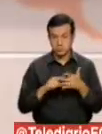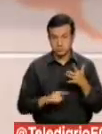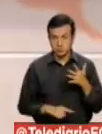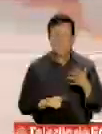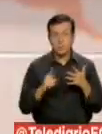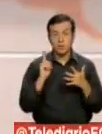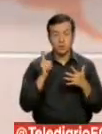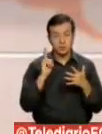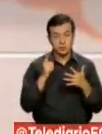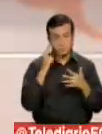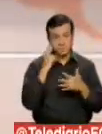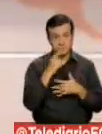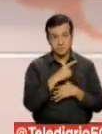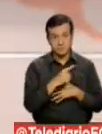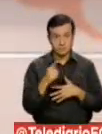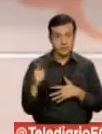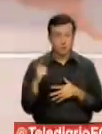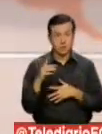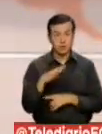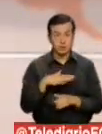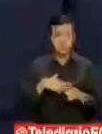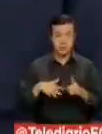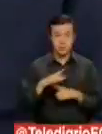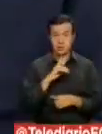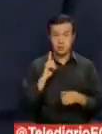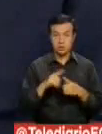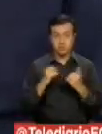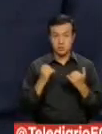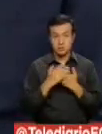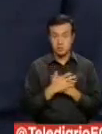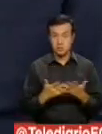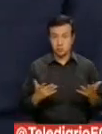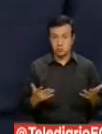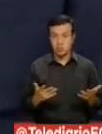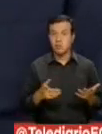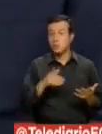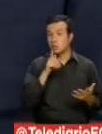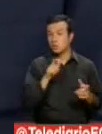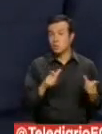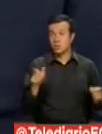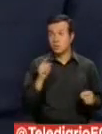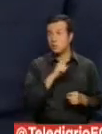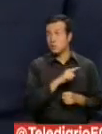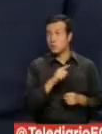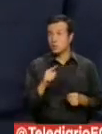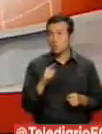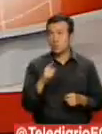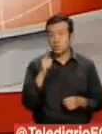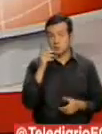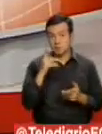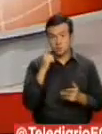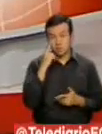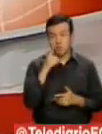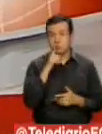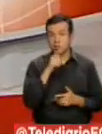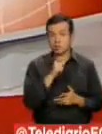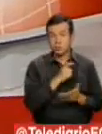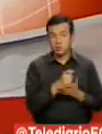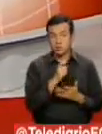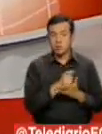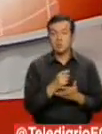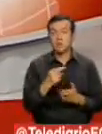Y eso es una situación... A estas alturas se puede presumir... ¿Quiénes estuvieron allí? Se puede presumir quién o quiénes tuvieron